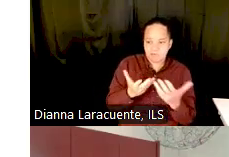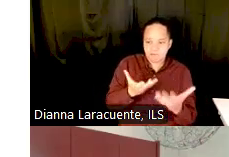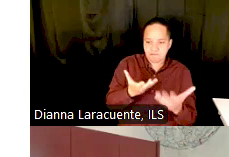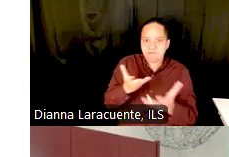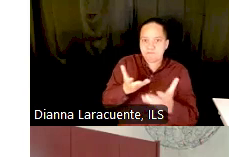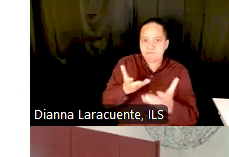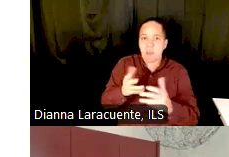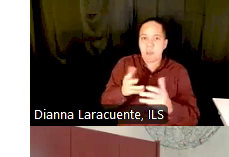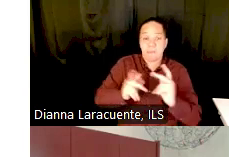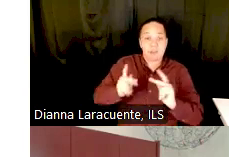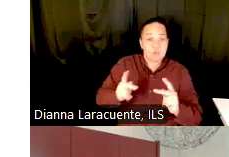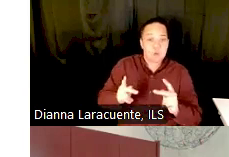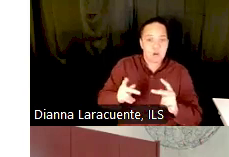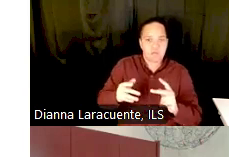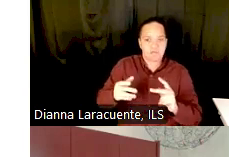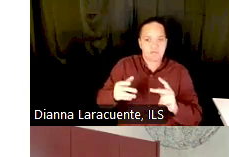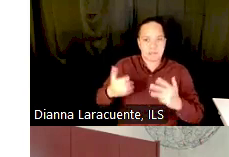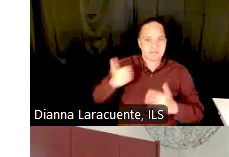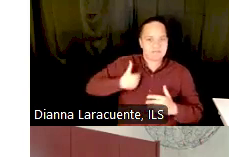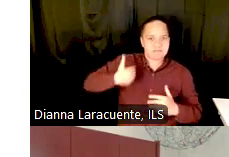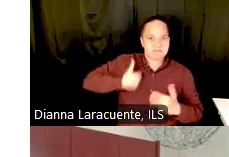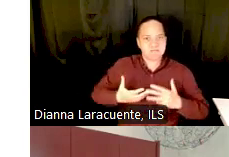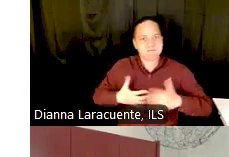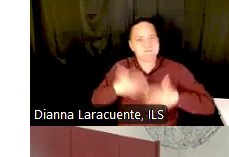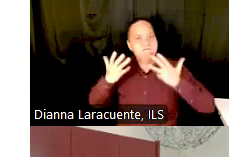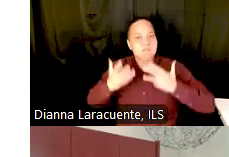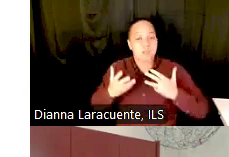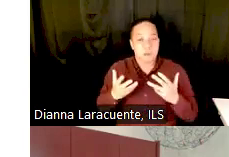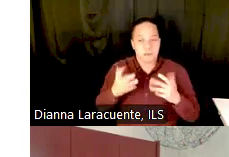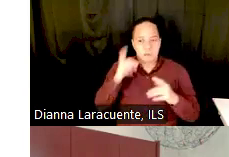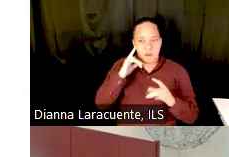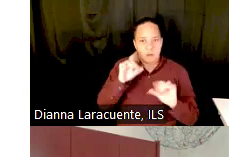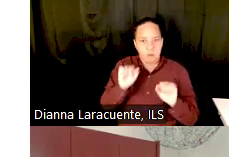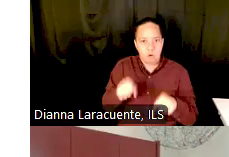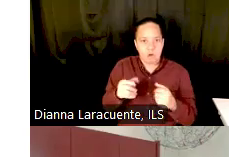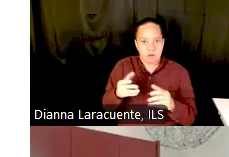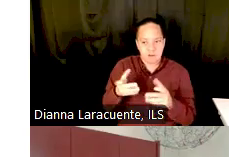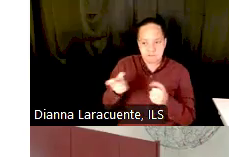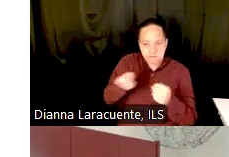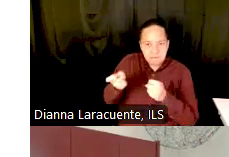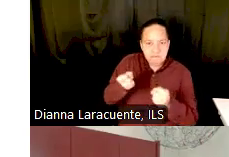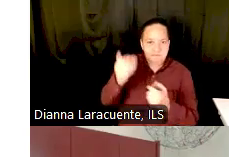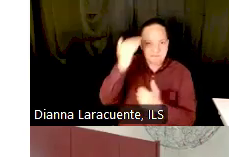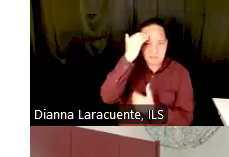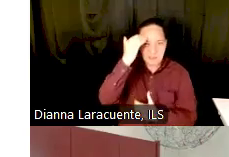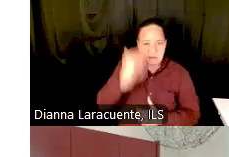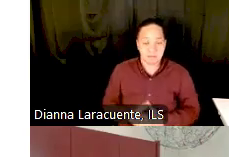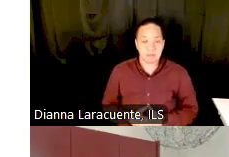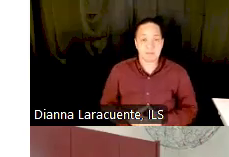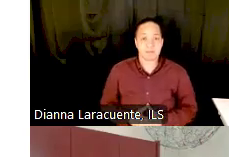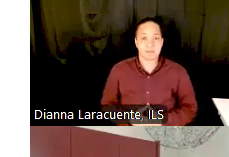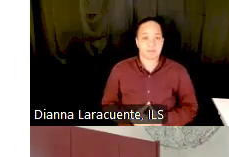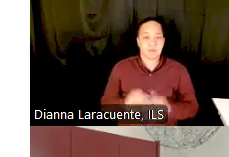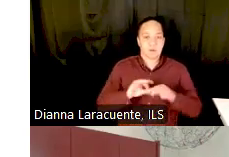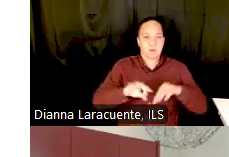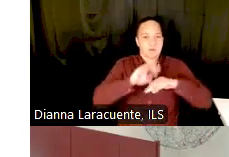personas con violencia para que podamos enseñar al personal escolar a cómo manejarla. Es importante